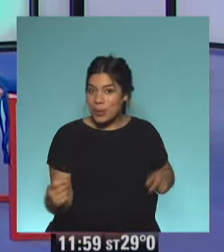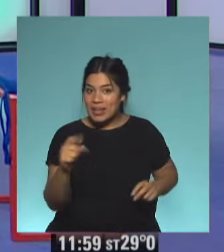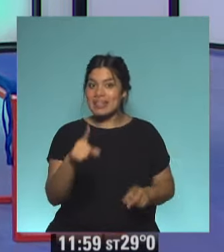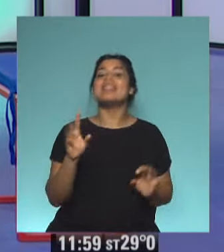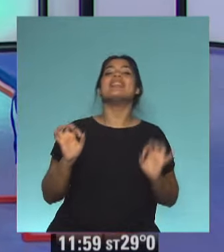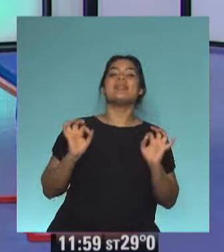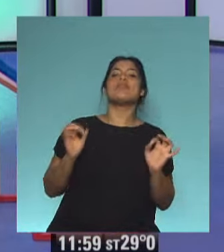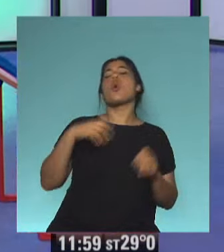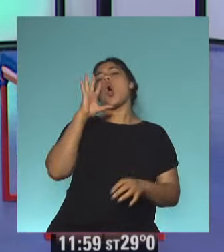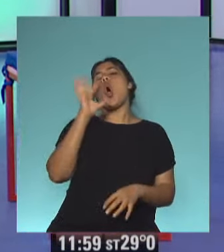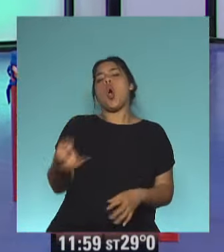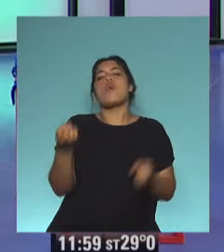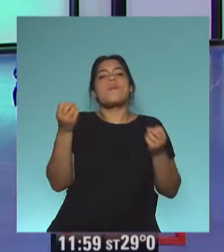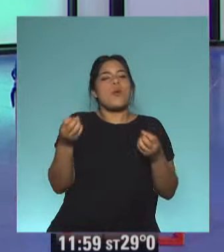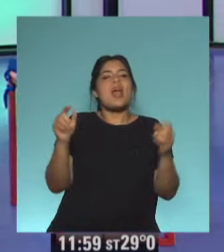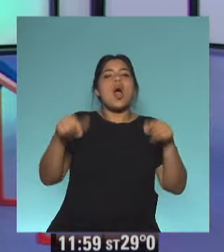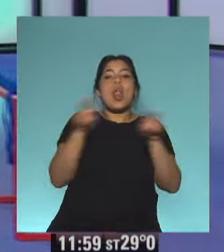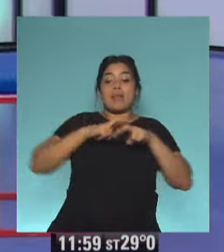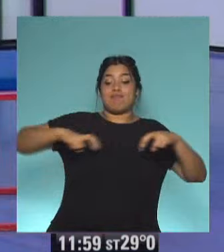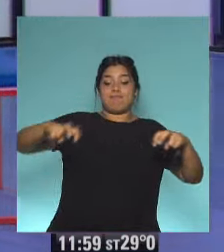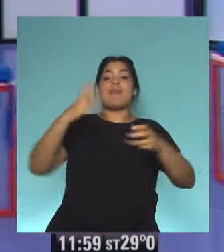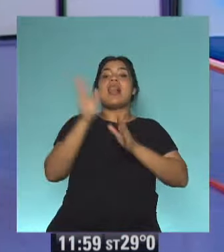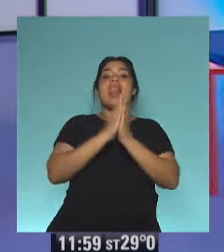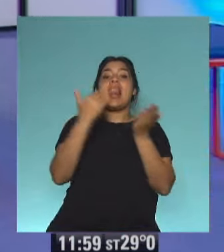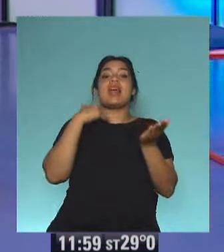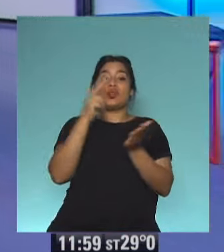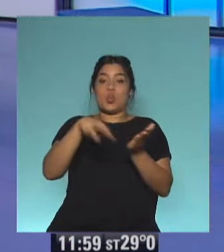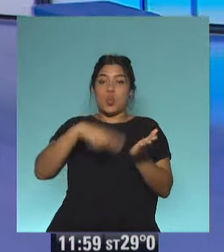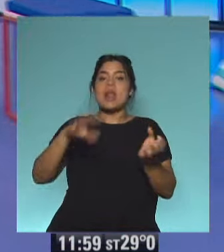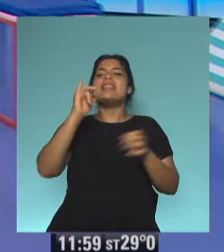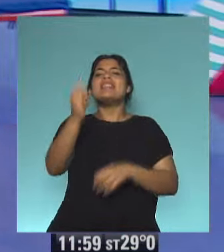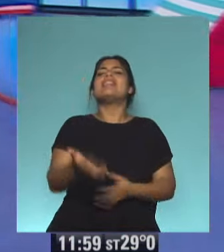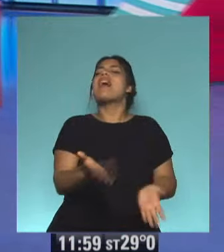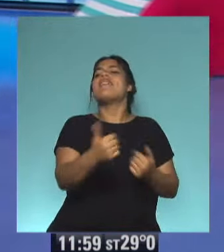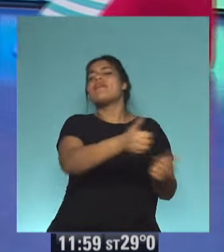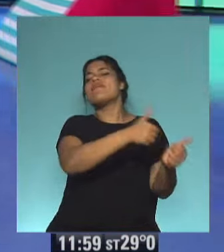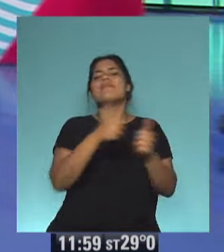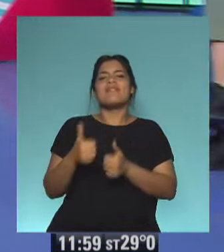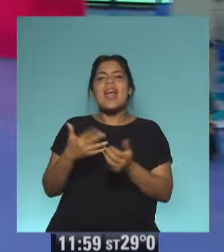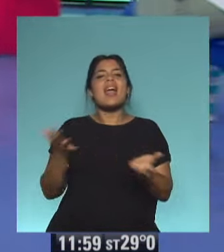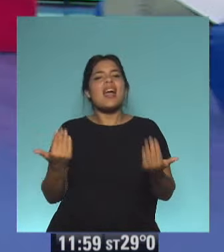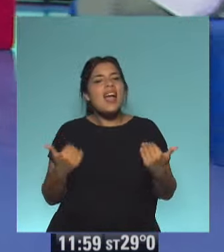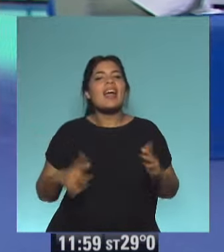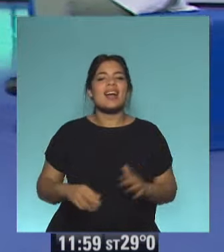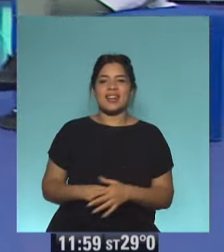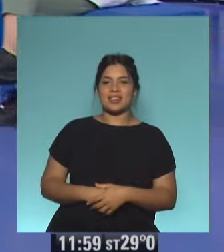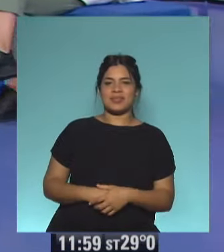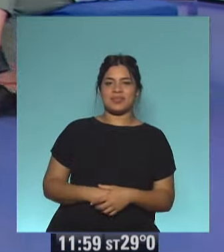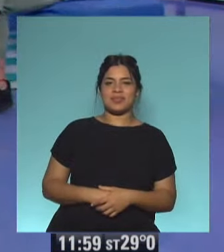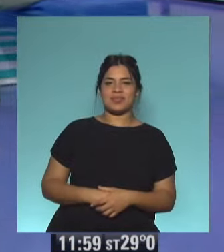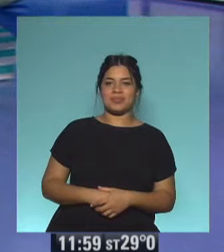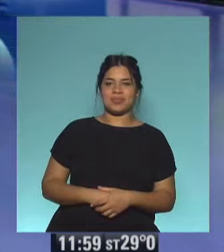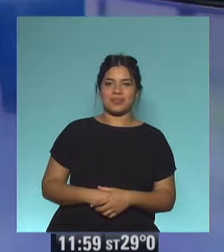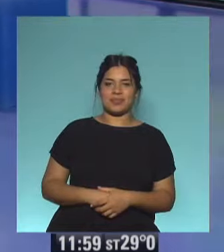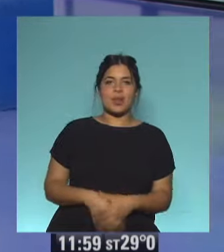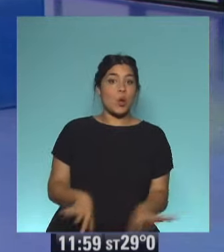esto, por supuesto que estamos en el sector de la lectura. Les hago un puente con libros. Mirá, para que lleguen ya hacia Ahí está,